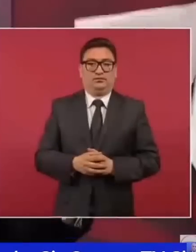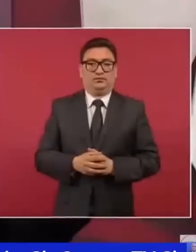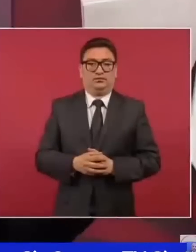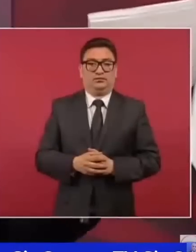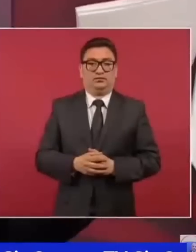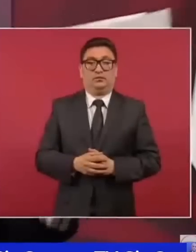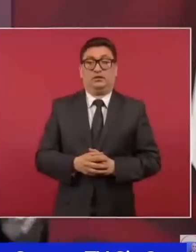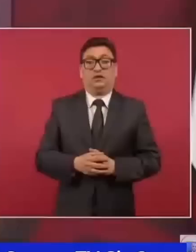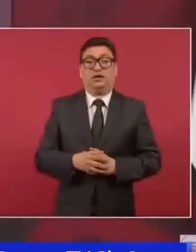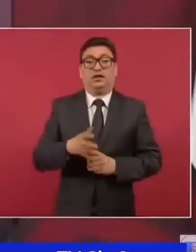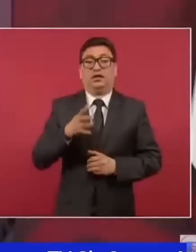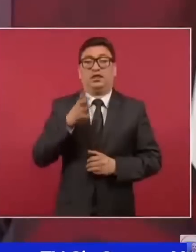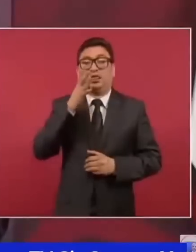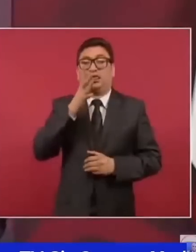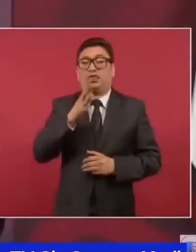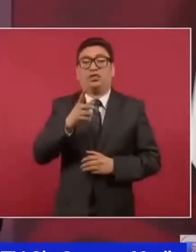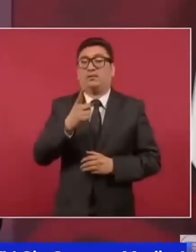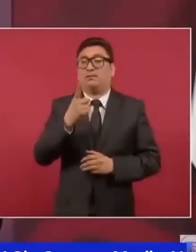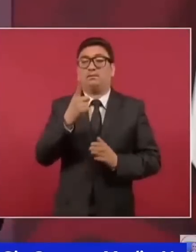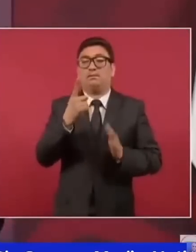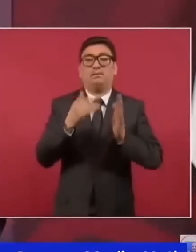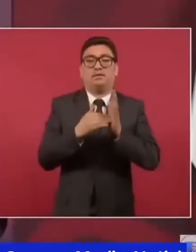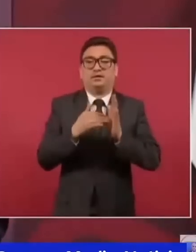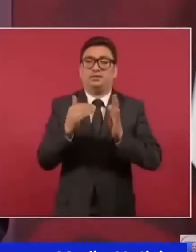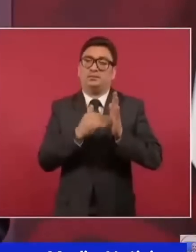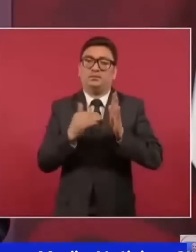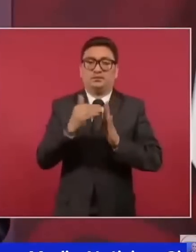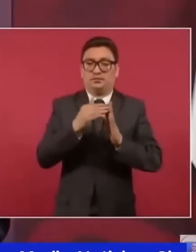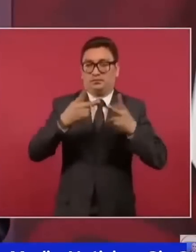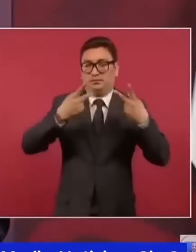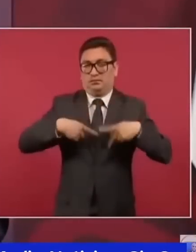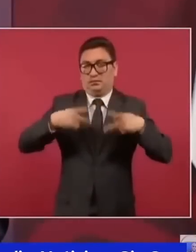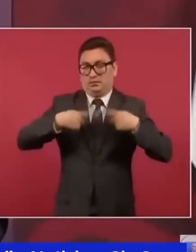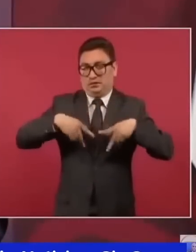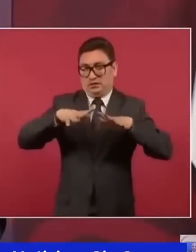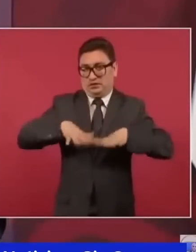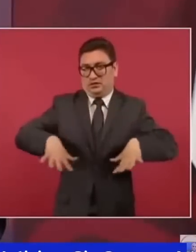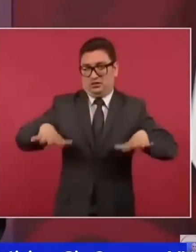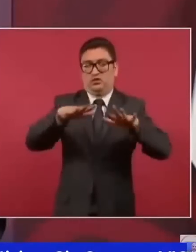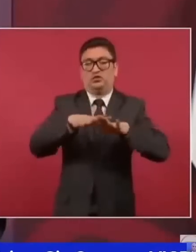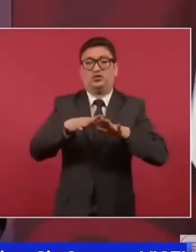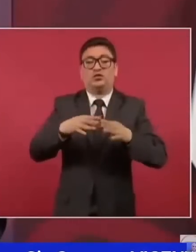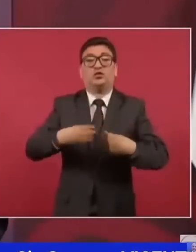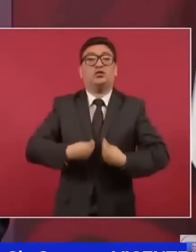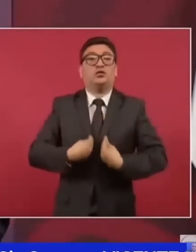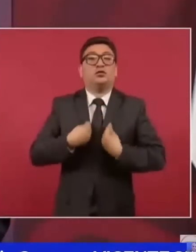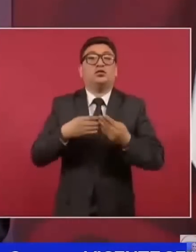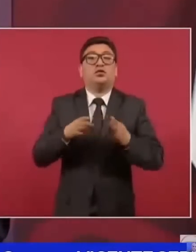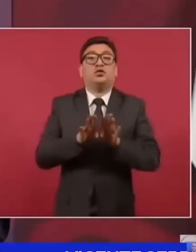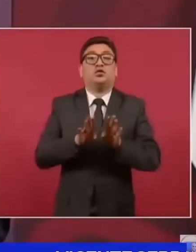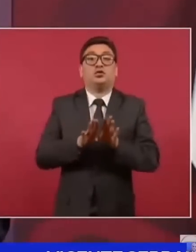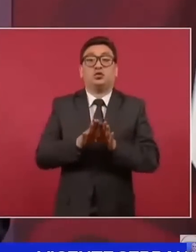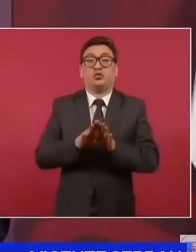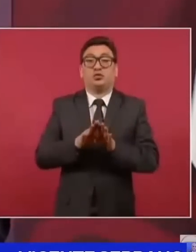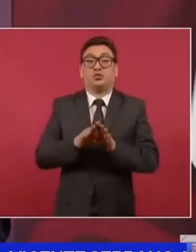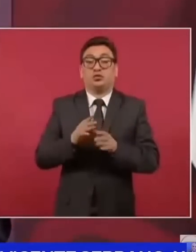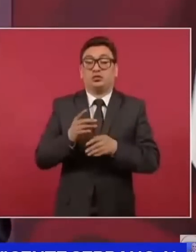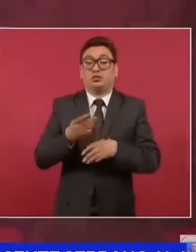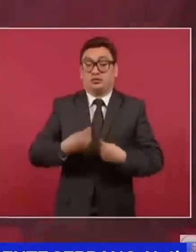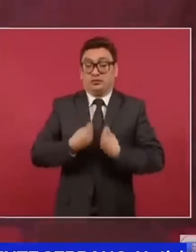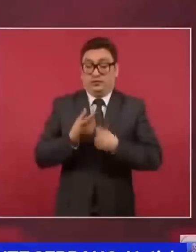1.000 millones de personas que viven con menos de $1